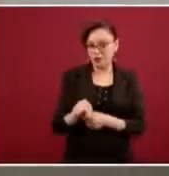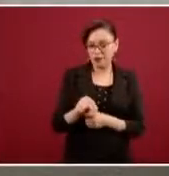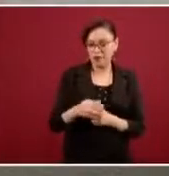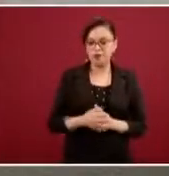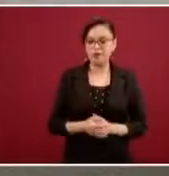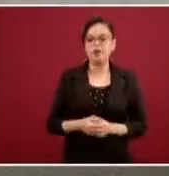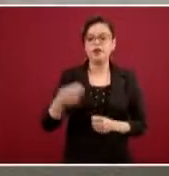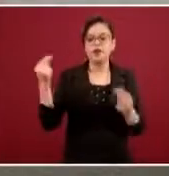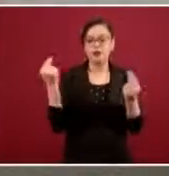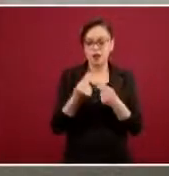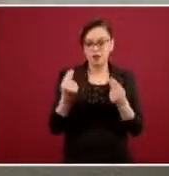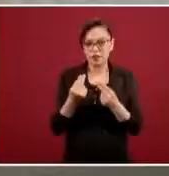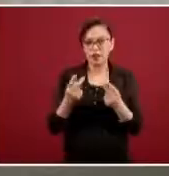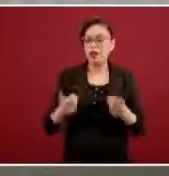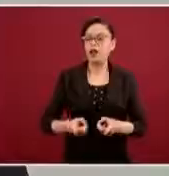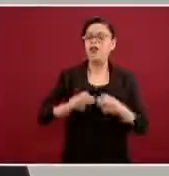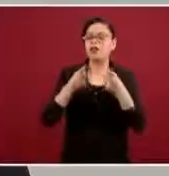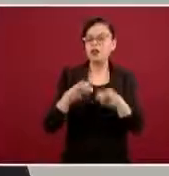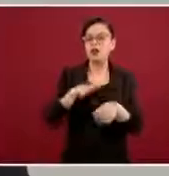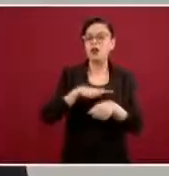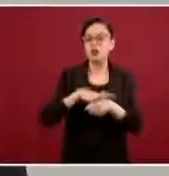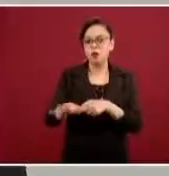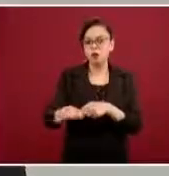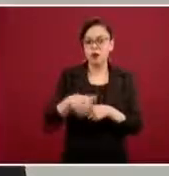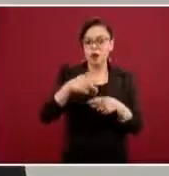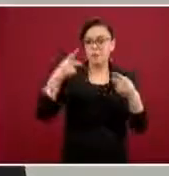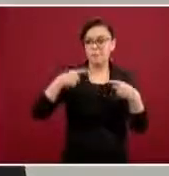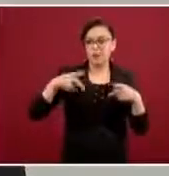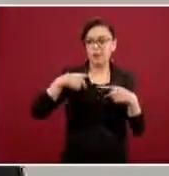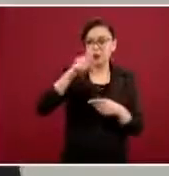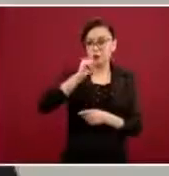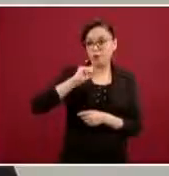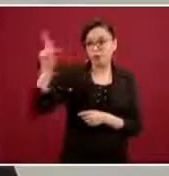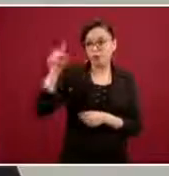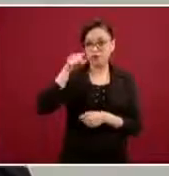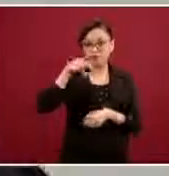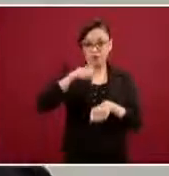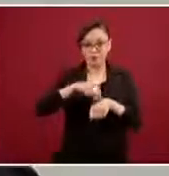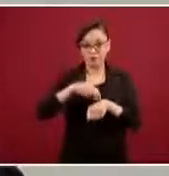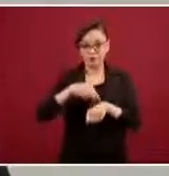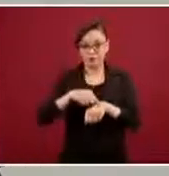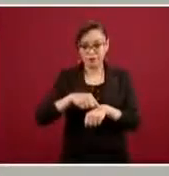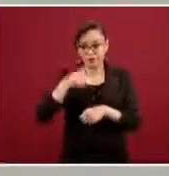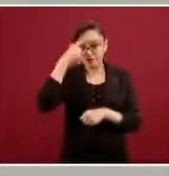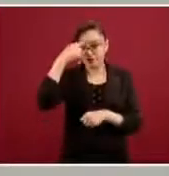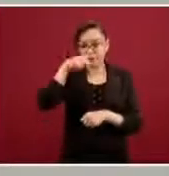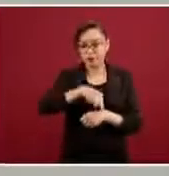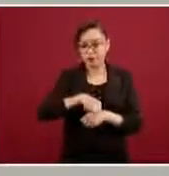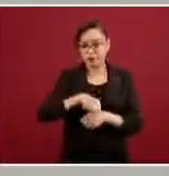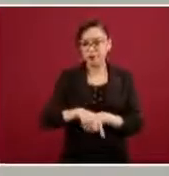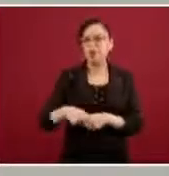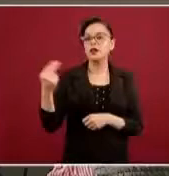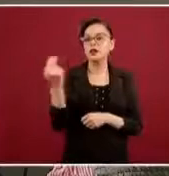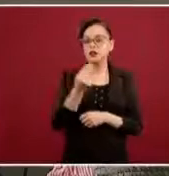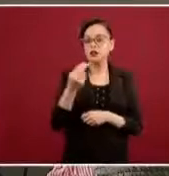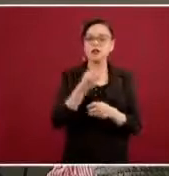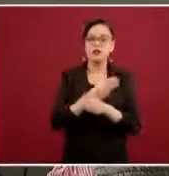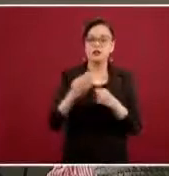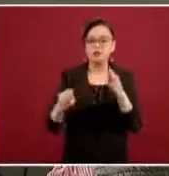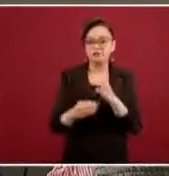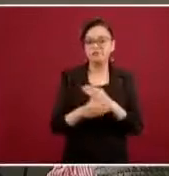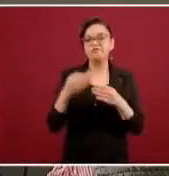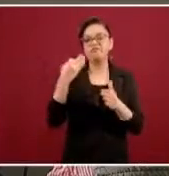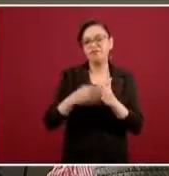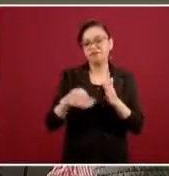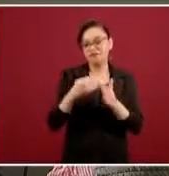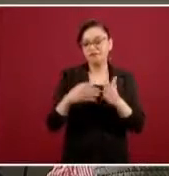También busca proveer los elementos a los profesionales de salud en las decisiones con recursos escasos